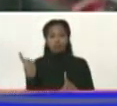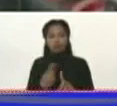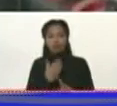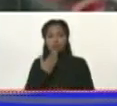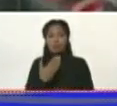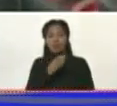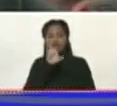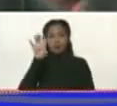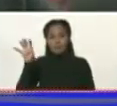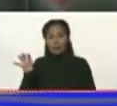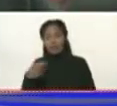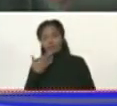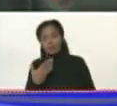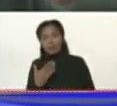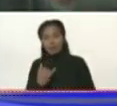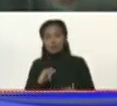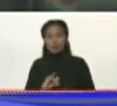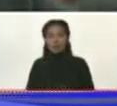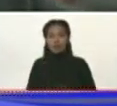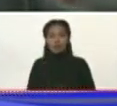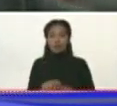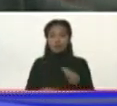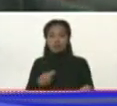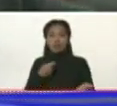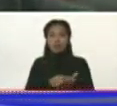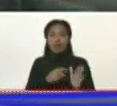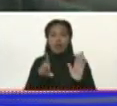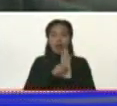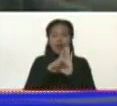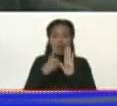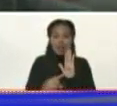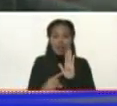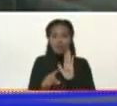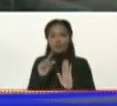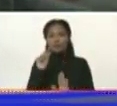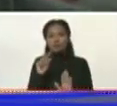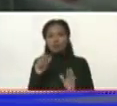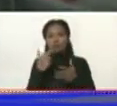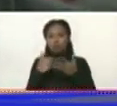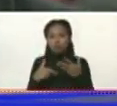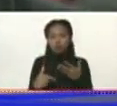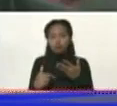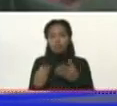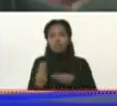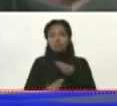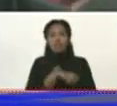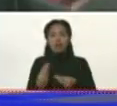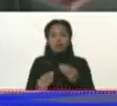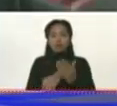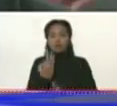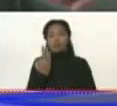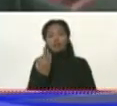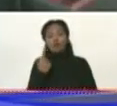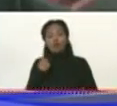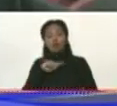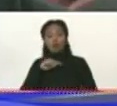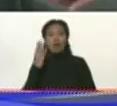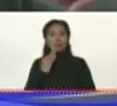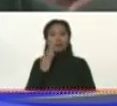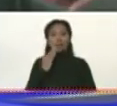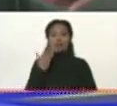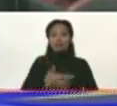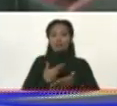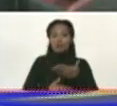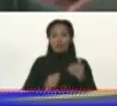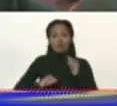solicitud de cada país y dotar al Congreso de un reglamento básico de funcionamiento a partir de las experiencias y propuestas de